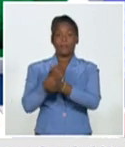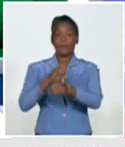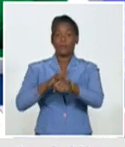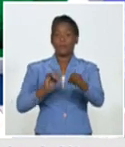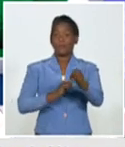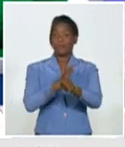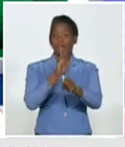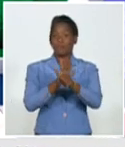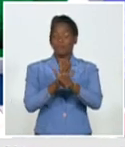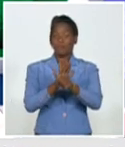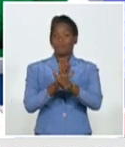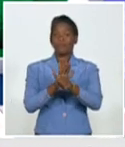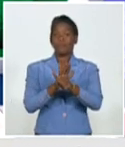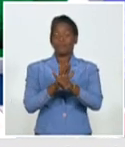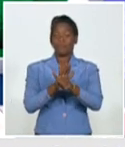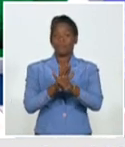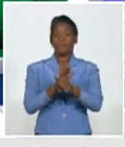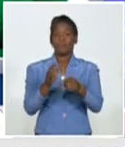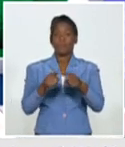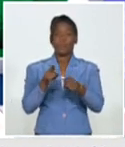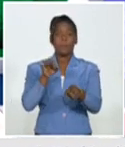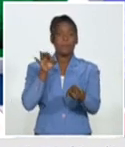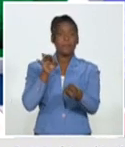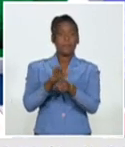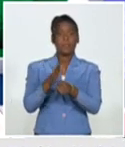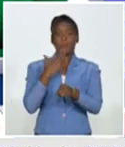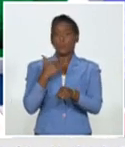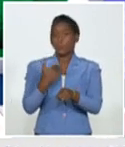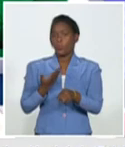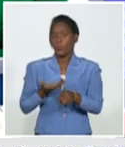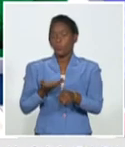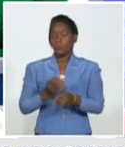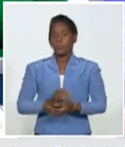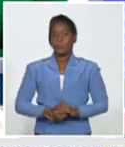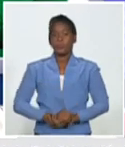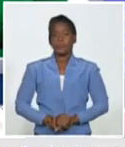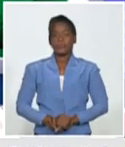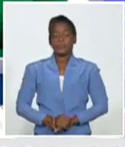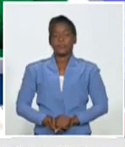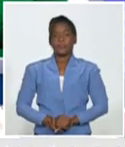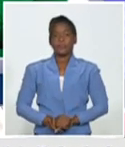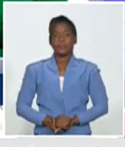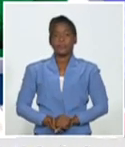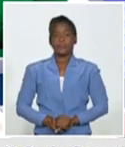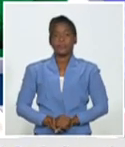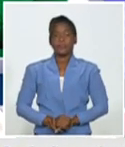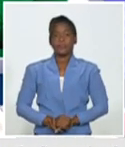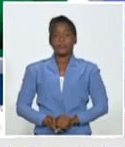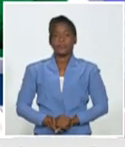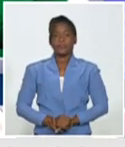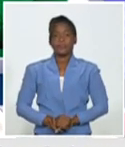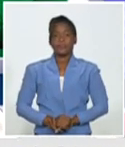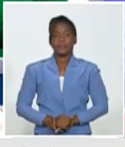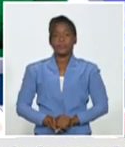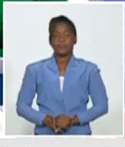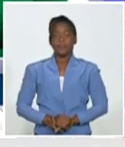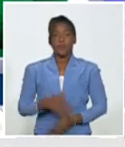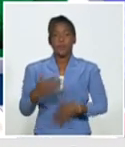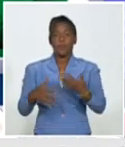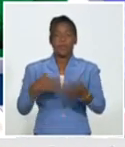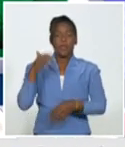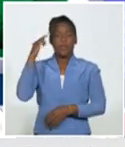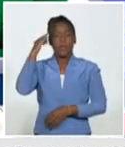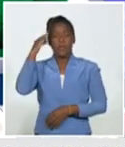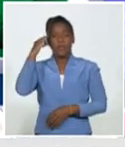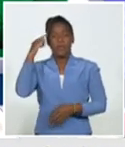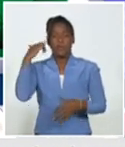que inicialmente comenzó con unas manifestaciones neurológicas